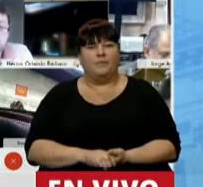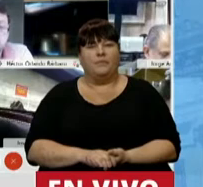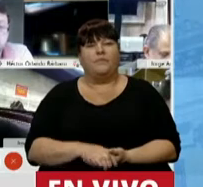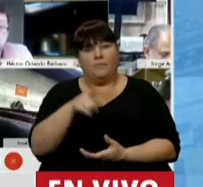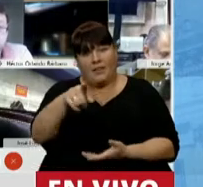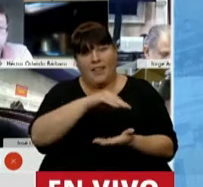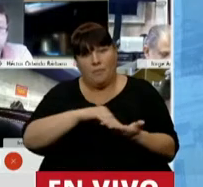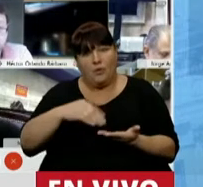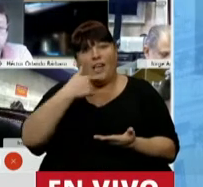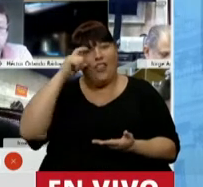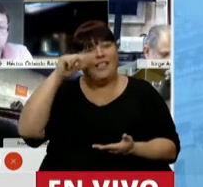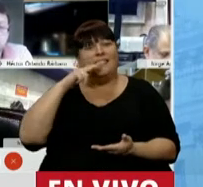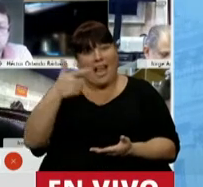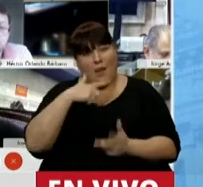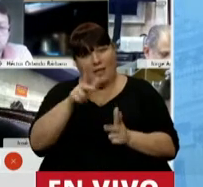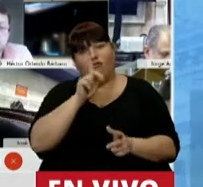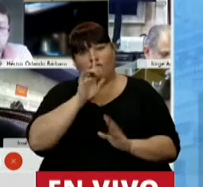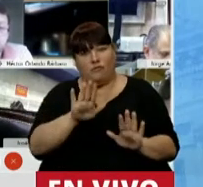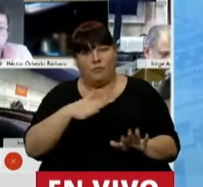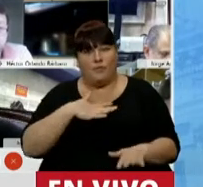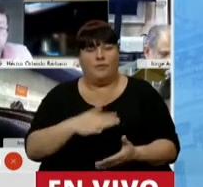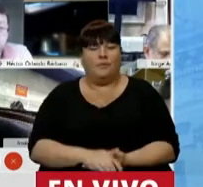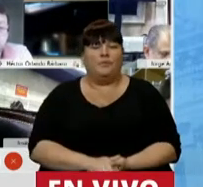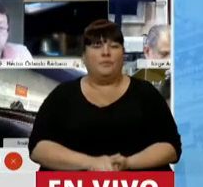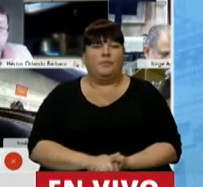A usted, diputado Selva, le estoy diciendo. Haga silencio.